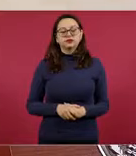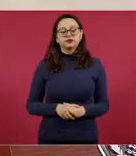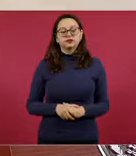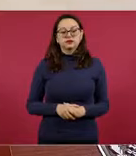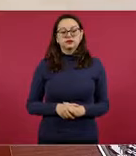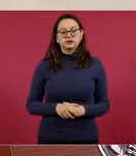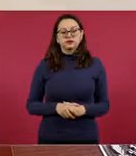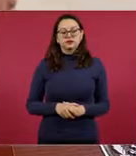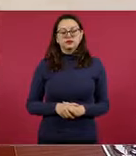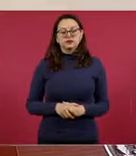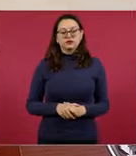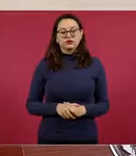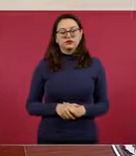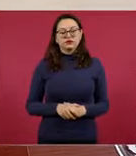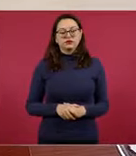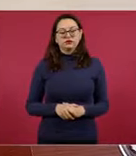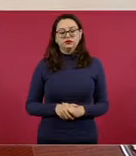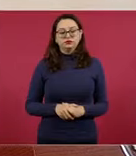que por cierto,